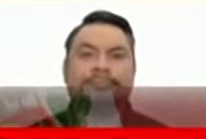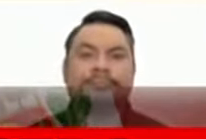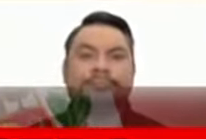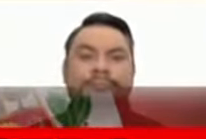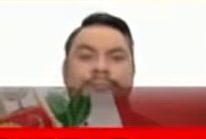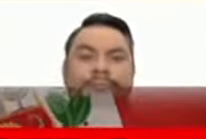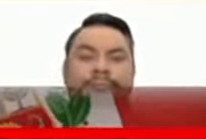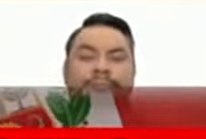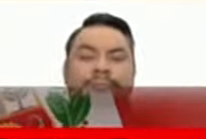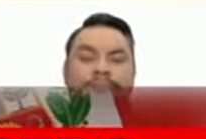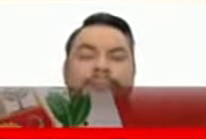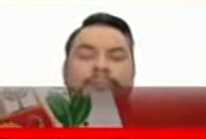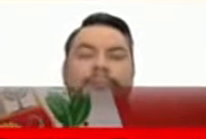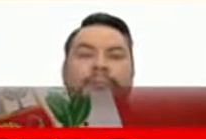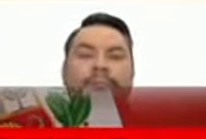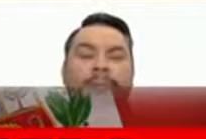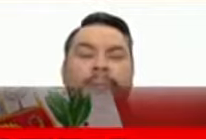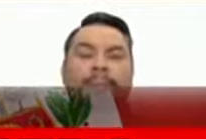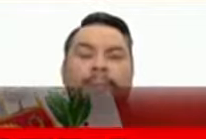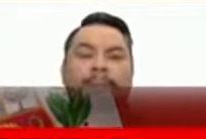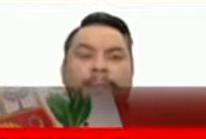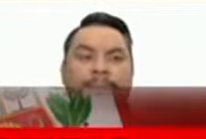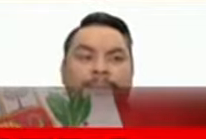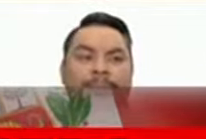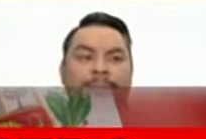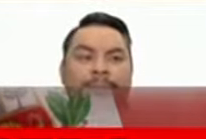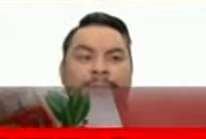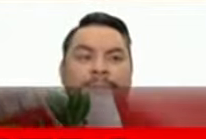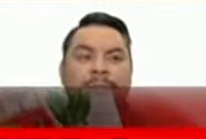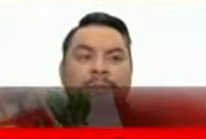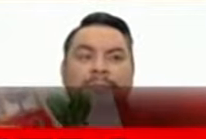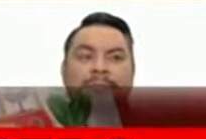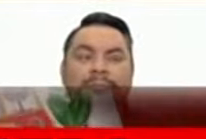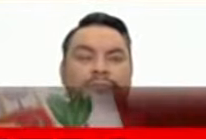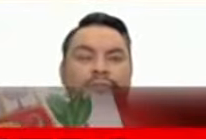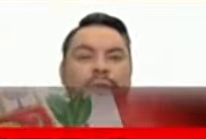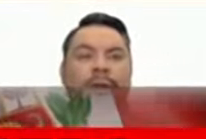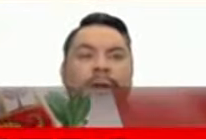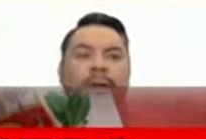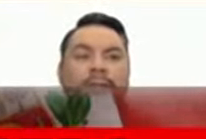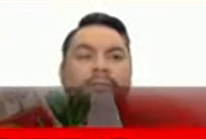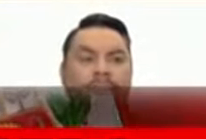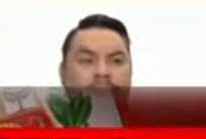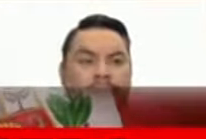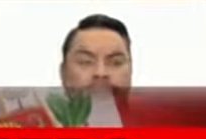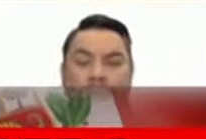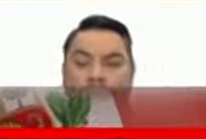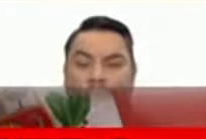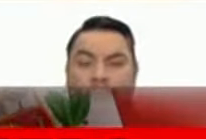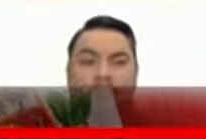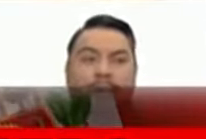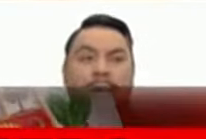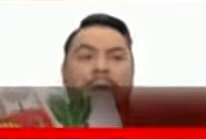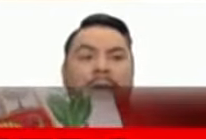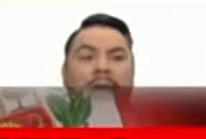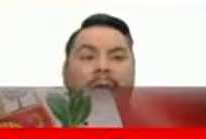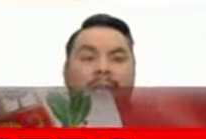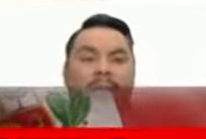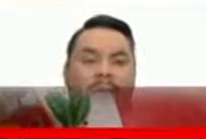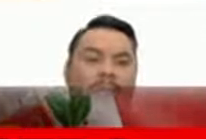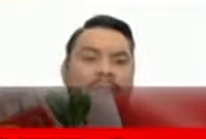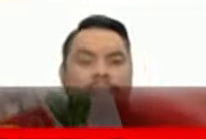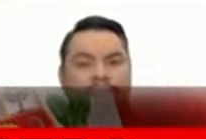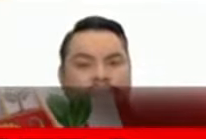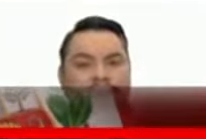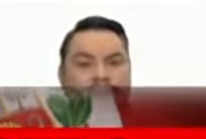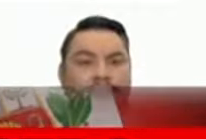queda juramentado el nuevo ministro de Vivienda, Construcción y Saneamiento en reemplazo de la exministra Jania Pérez de Cuellar.